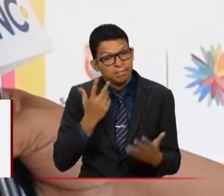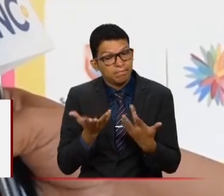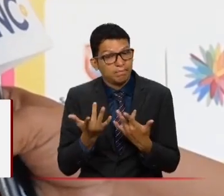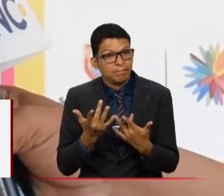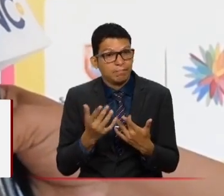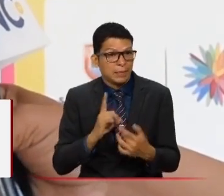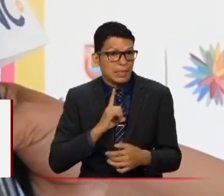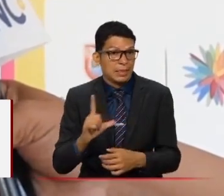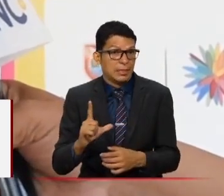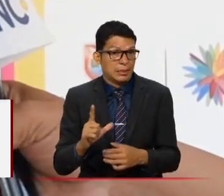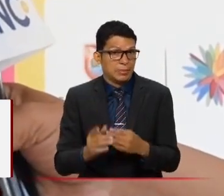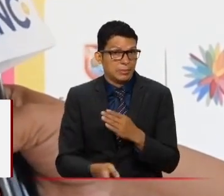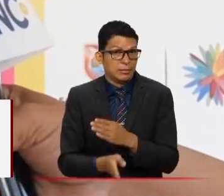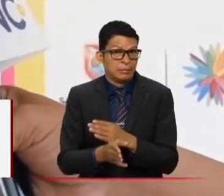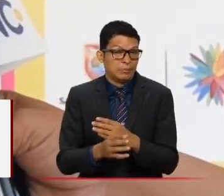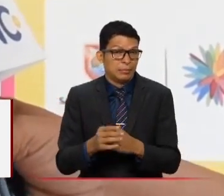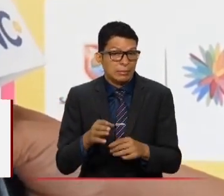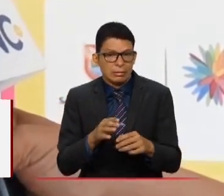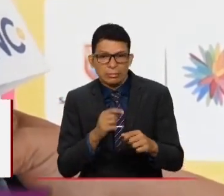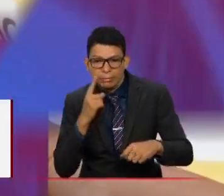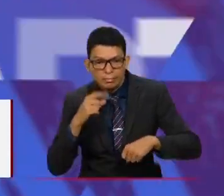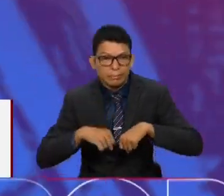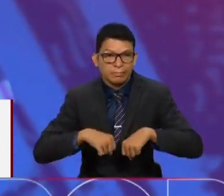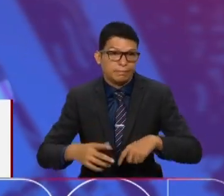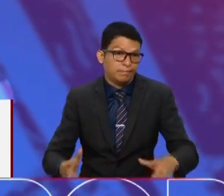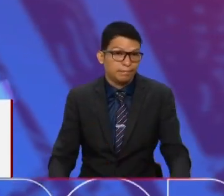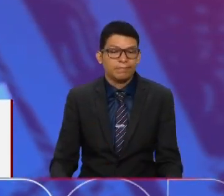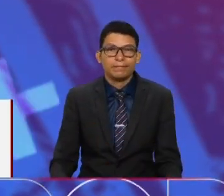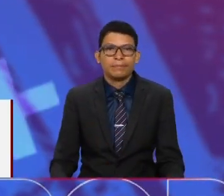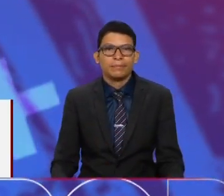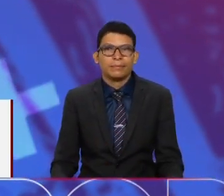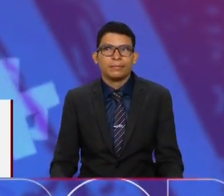vamos liderando la carrera y muy contentos.